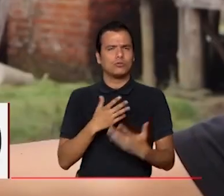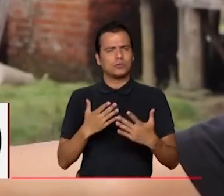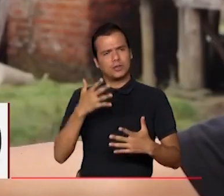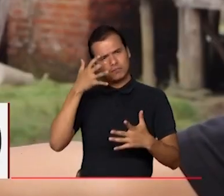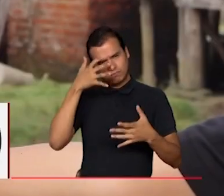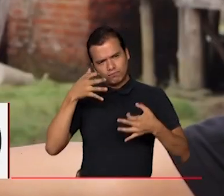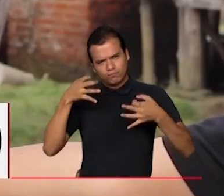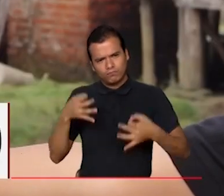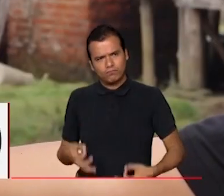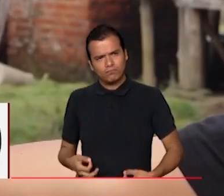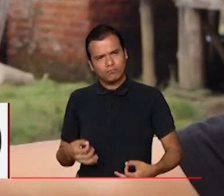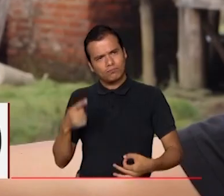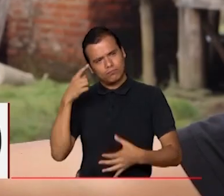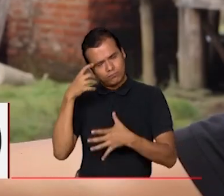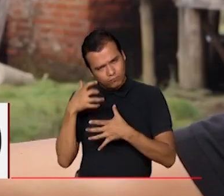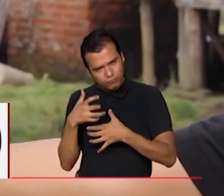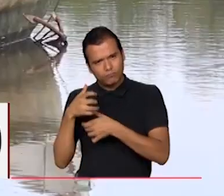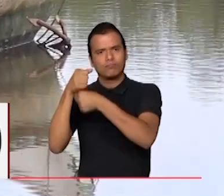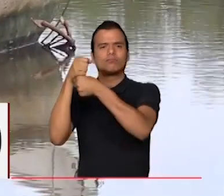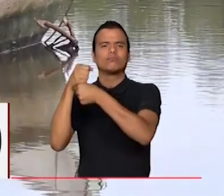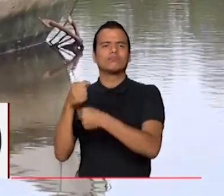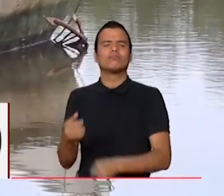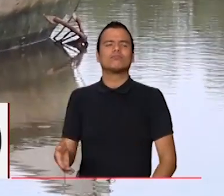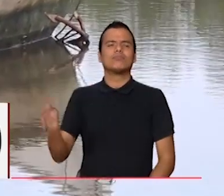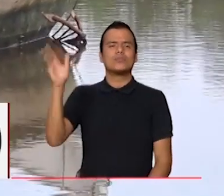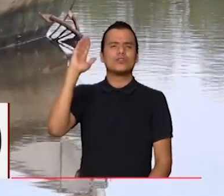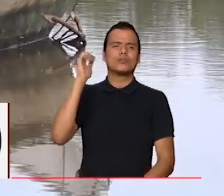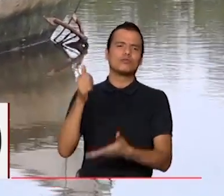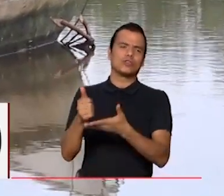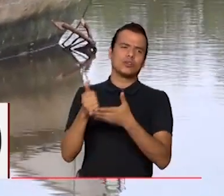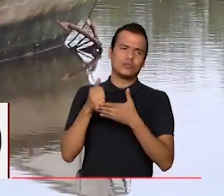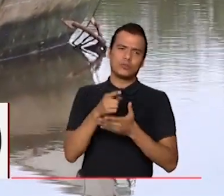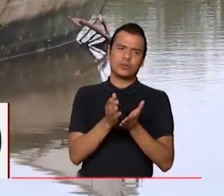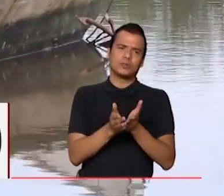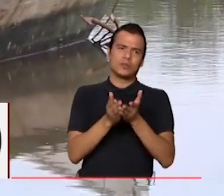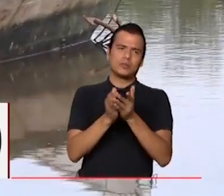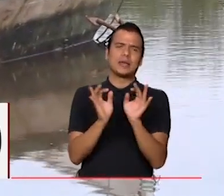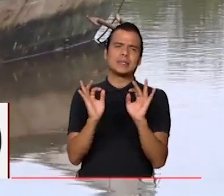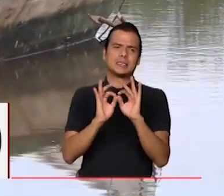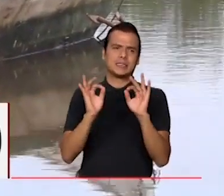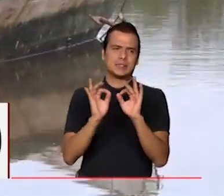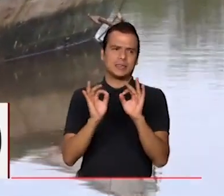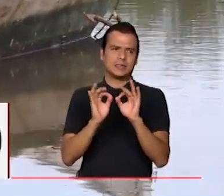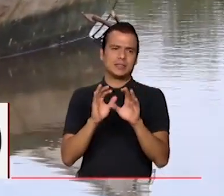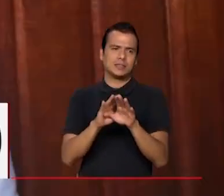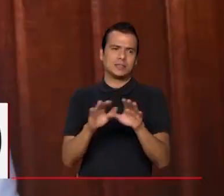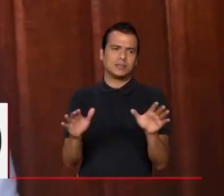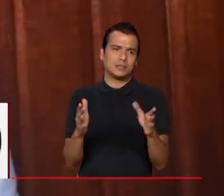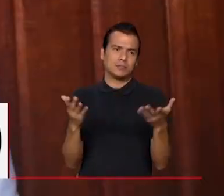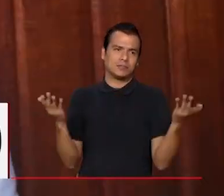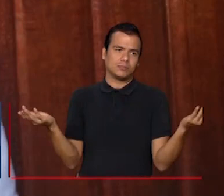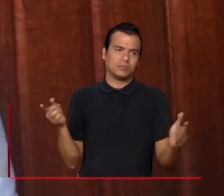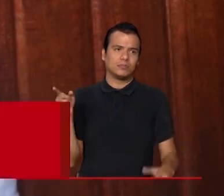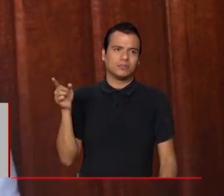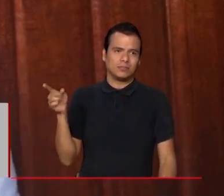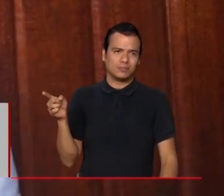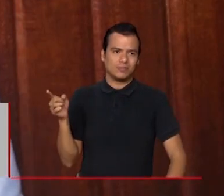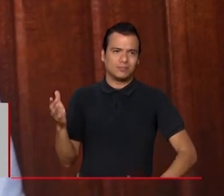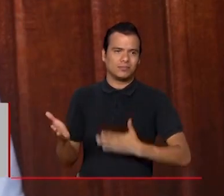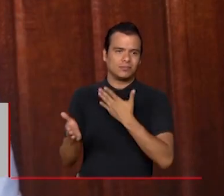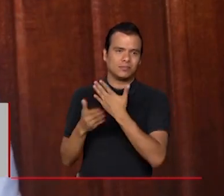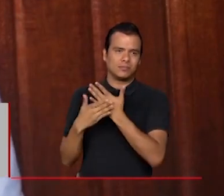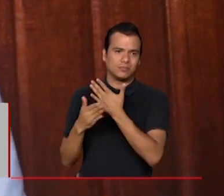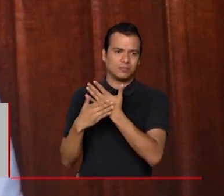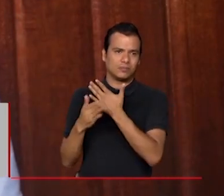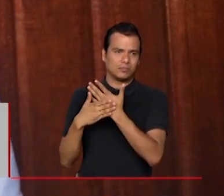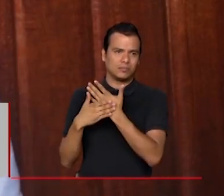que llevamos, nomás es la de mi Dios. Porque son embarcaciones pequeñas. Dijo, mija, yo como recién empezamos, de lo poquito